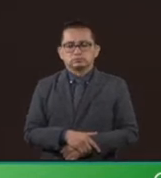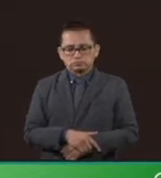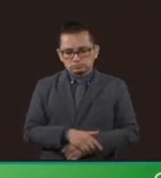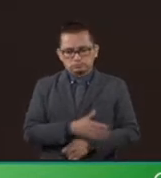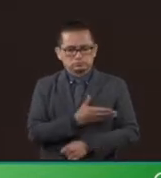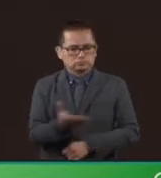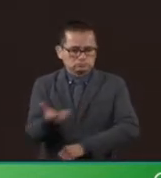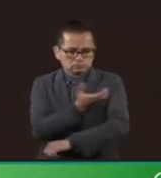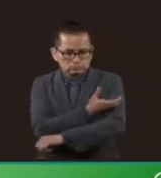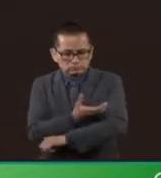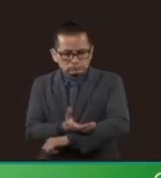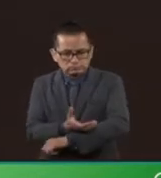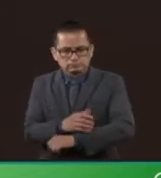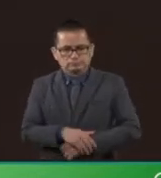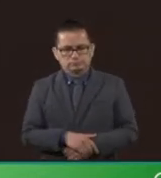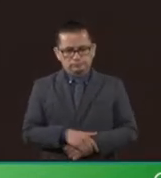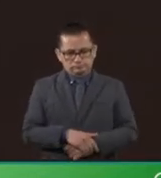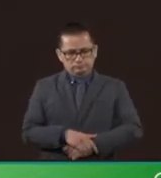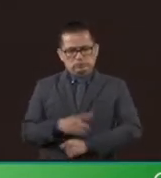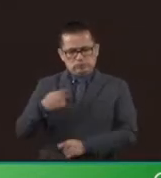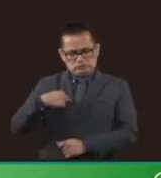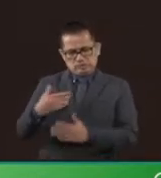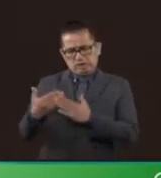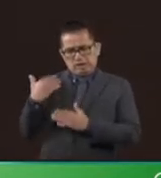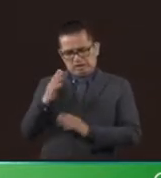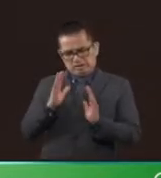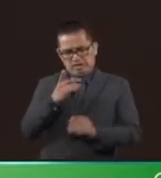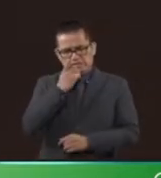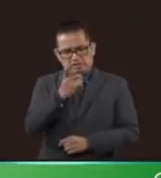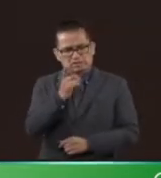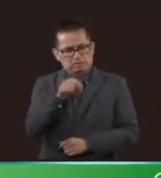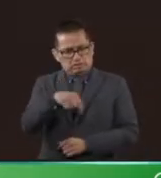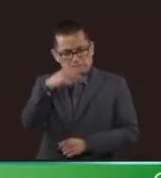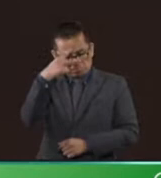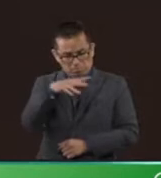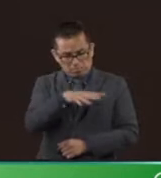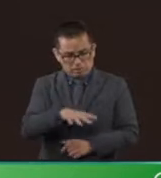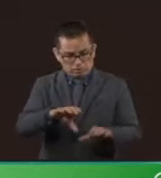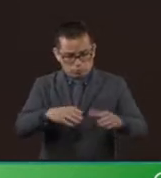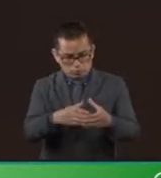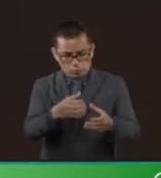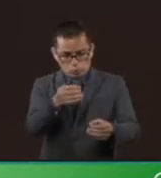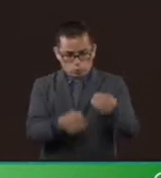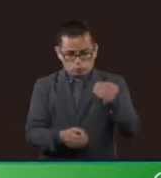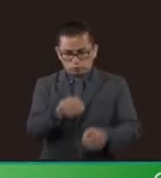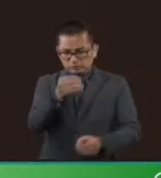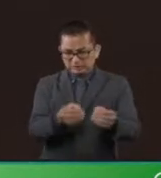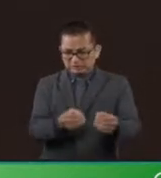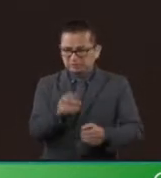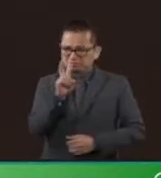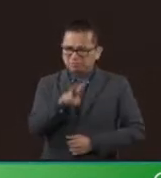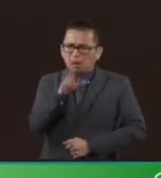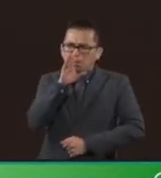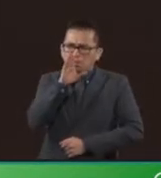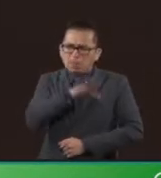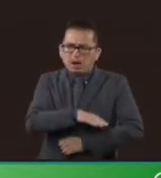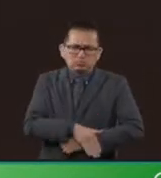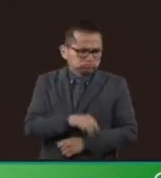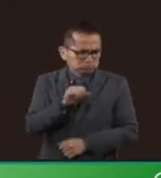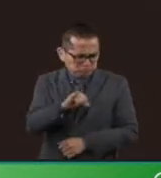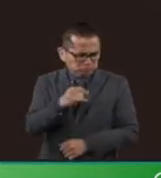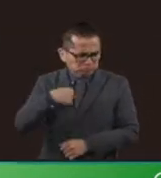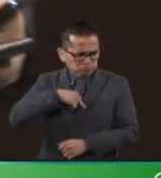hemos dicho el sistema de justicia en México está mal lo sabemos pero estas reformas solamente van a empeorar la